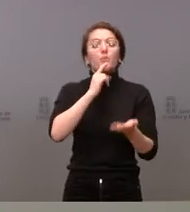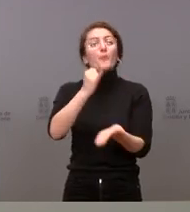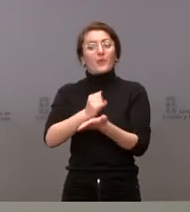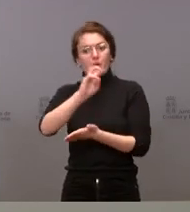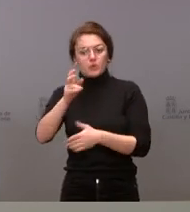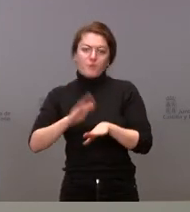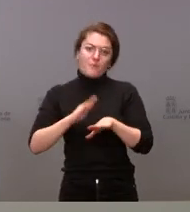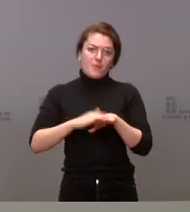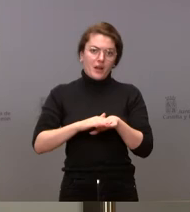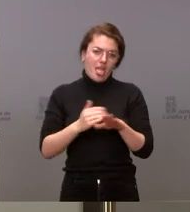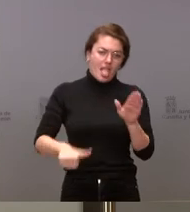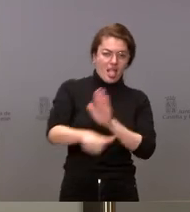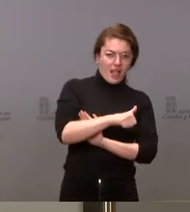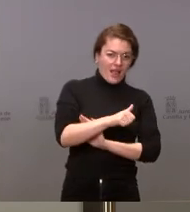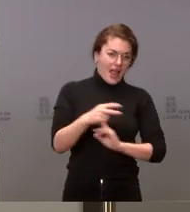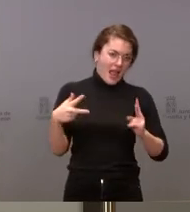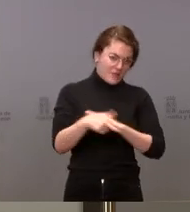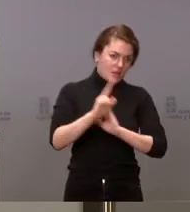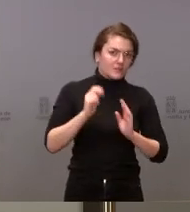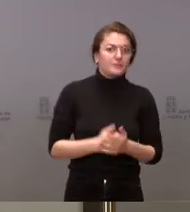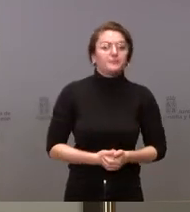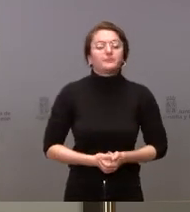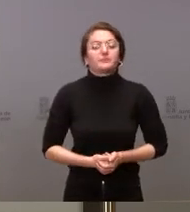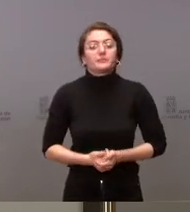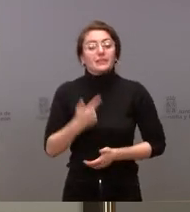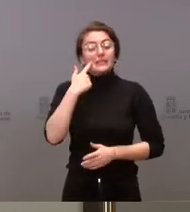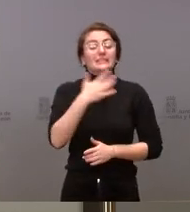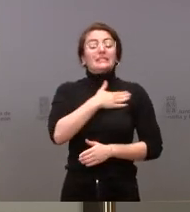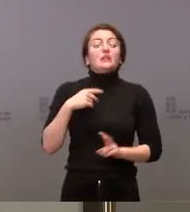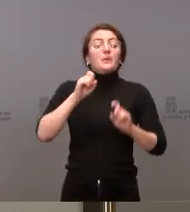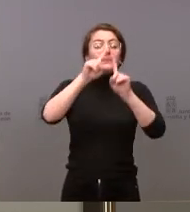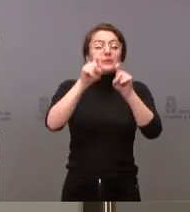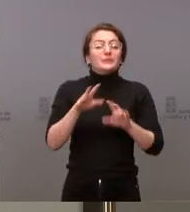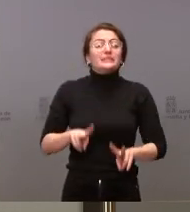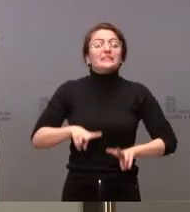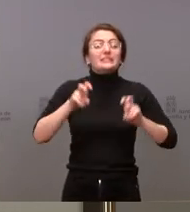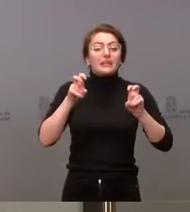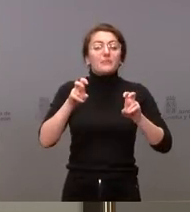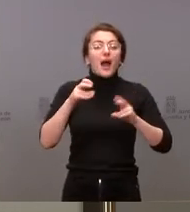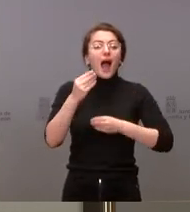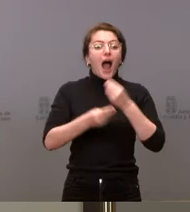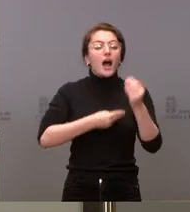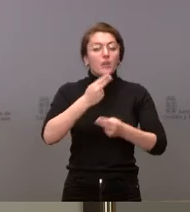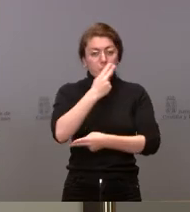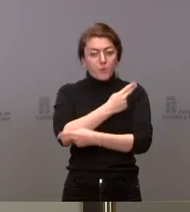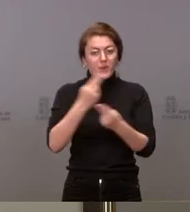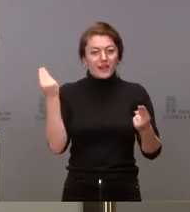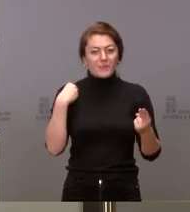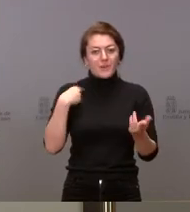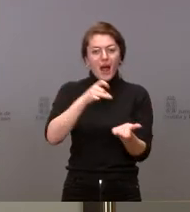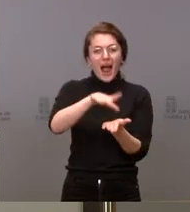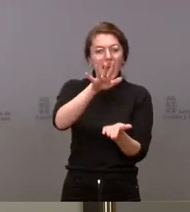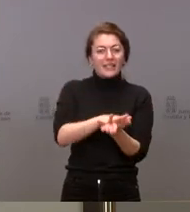temporal si buenos días yo quería preguntar sobre el tema de la de hacer públicas las las actas de los